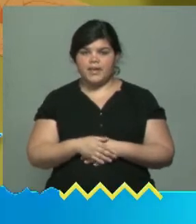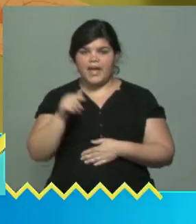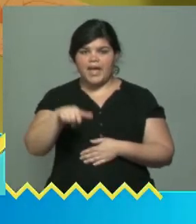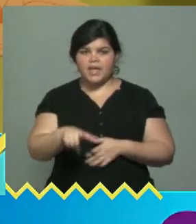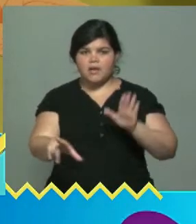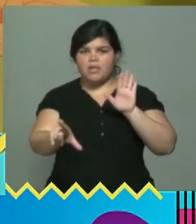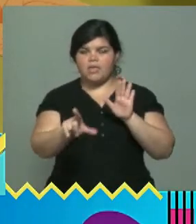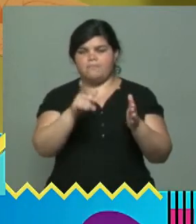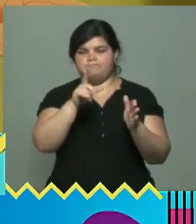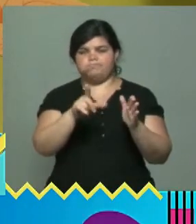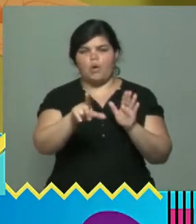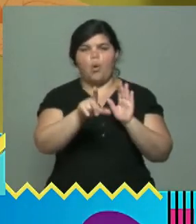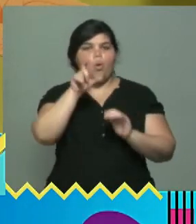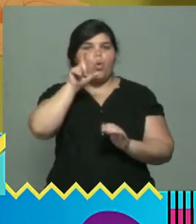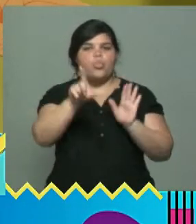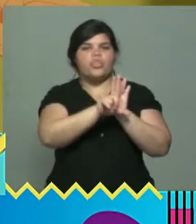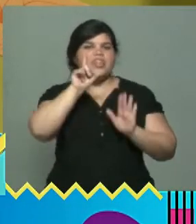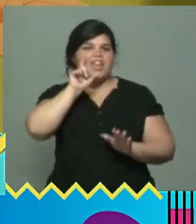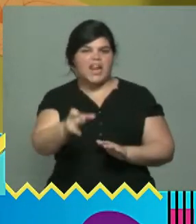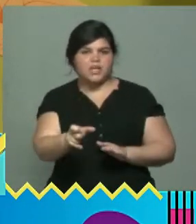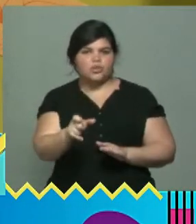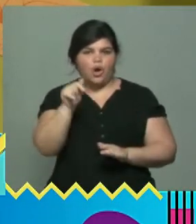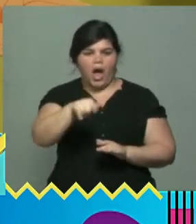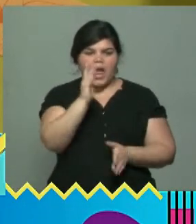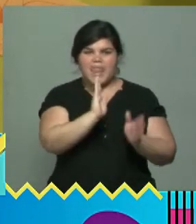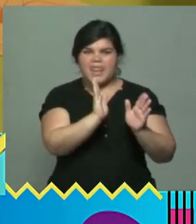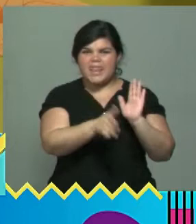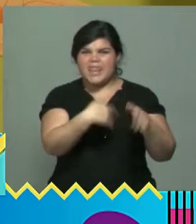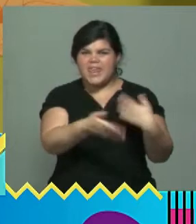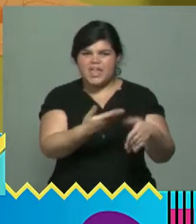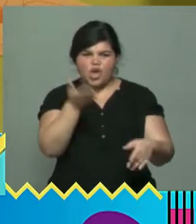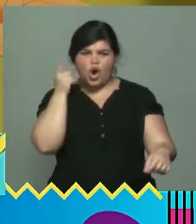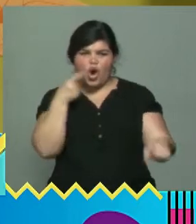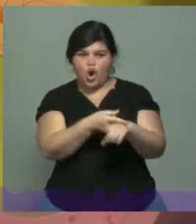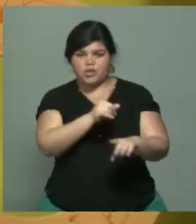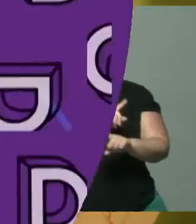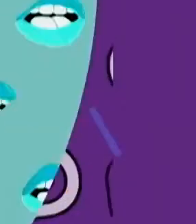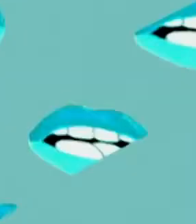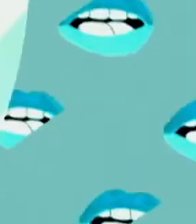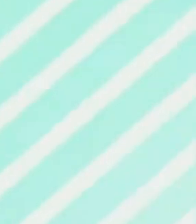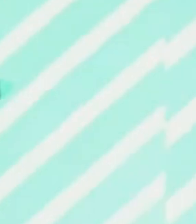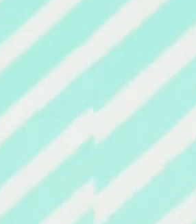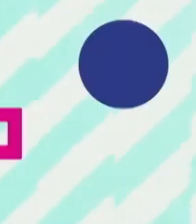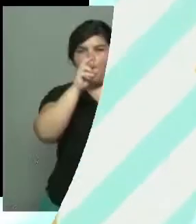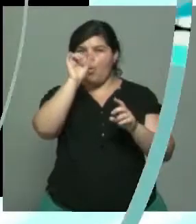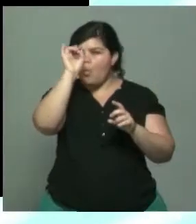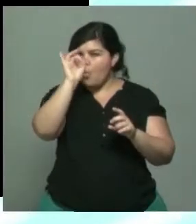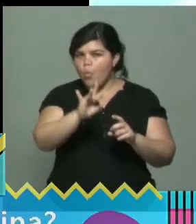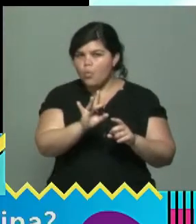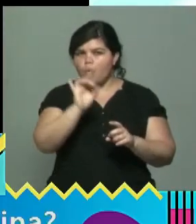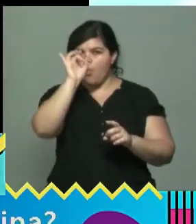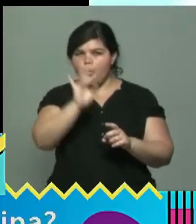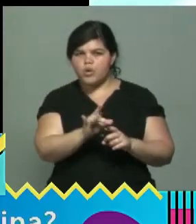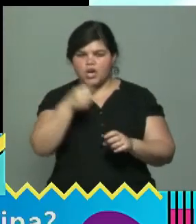delito maltratar al niño. Y no solamente el maltrato que es el golpe, el chirlo y esto que se plantea y que se